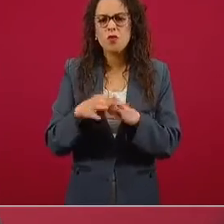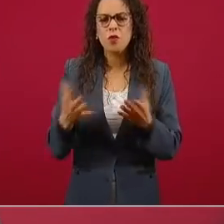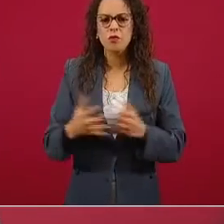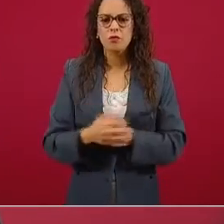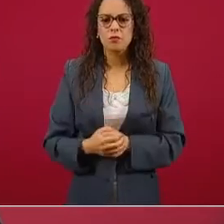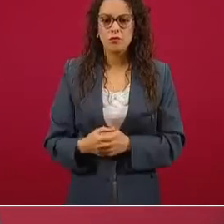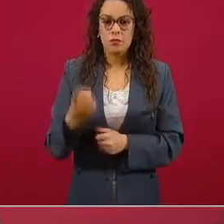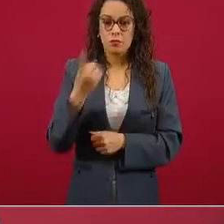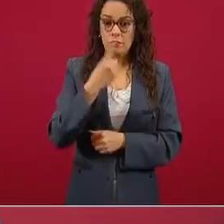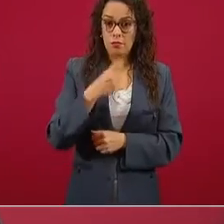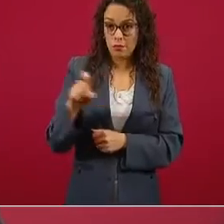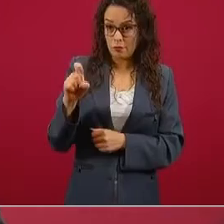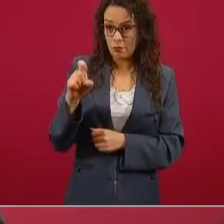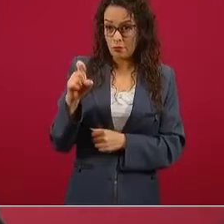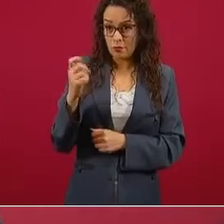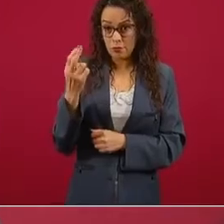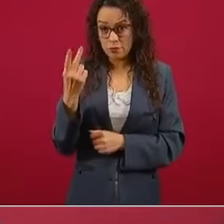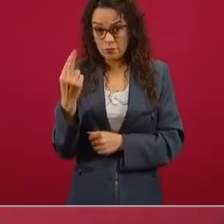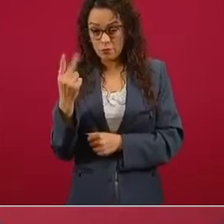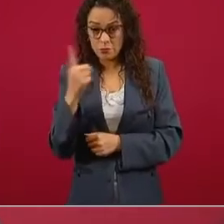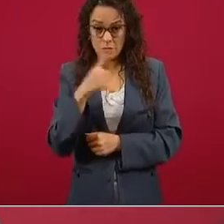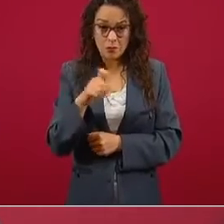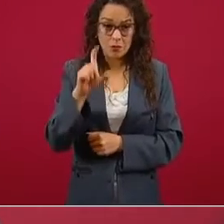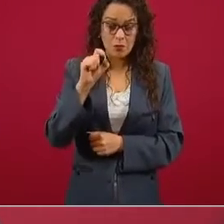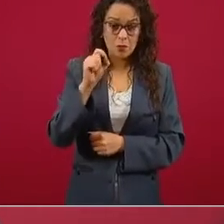125, 120 preguntas,